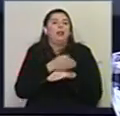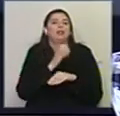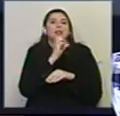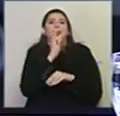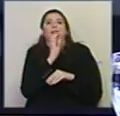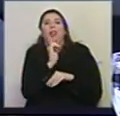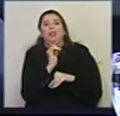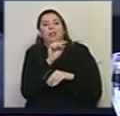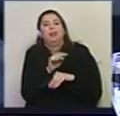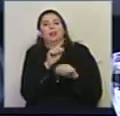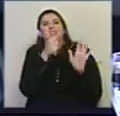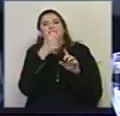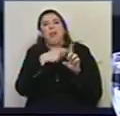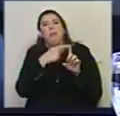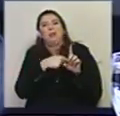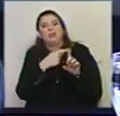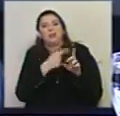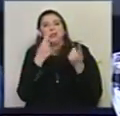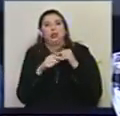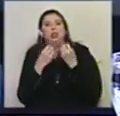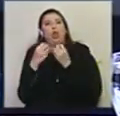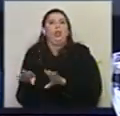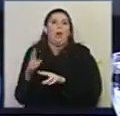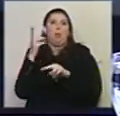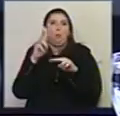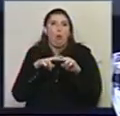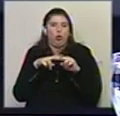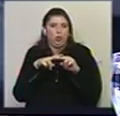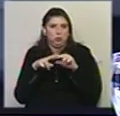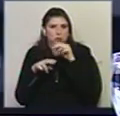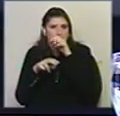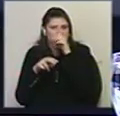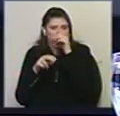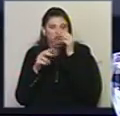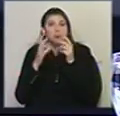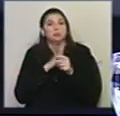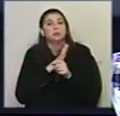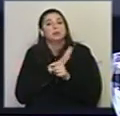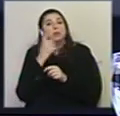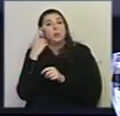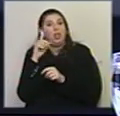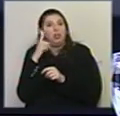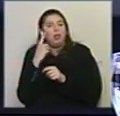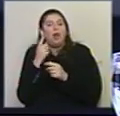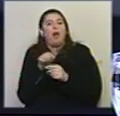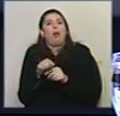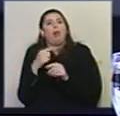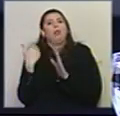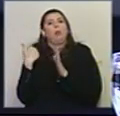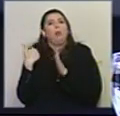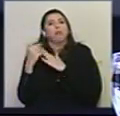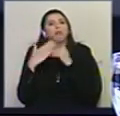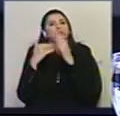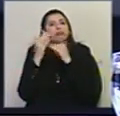6 meses, lo dejamos morir. ¿No? Hay como una idea que el sistema ha ido construyendo y que nos tiene un